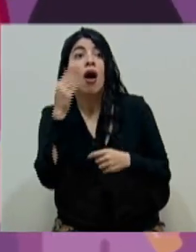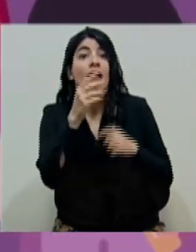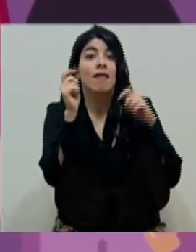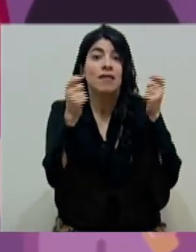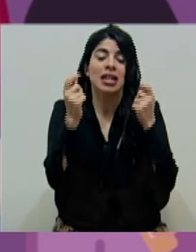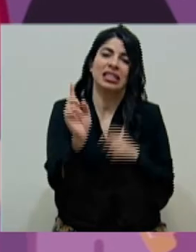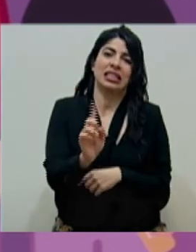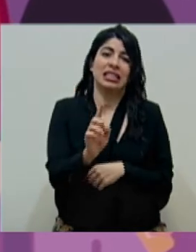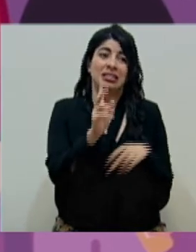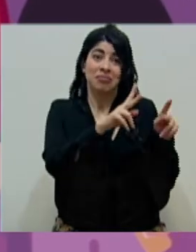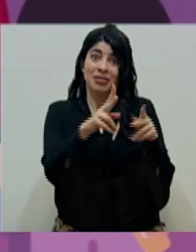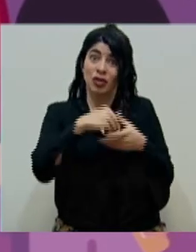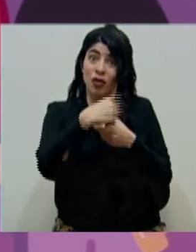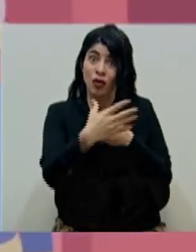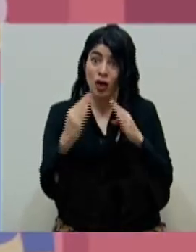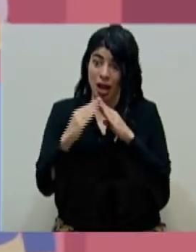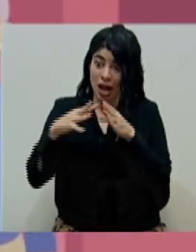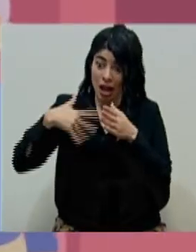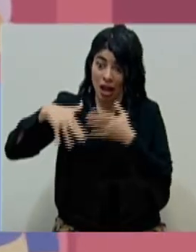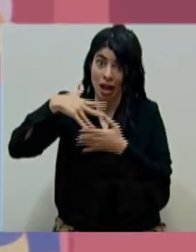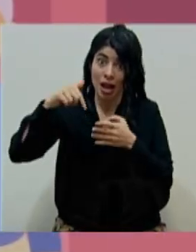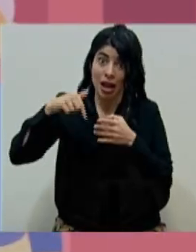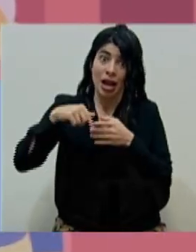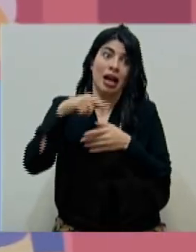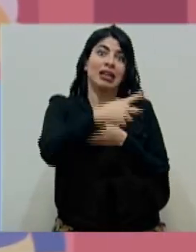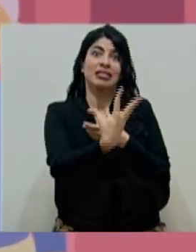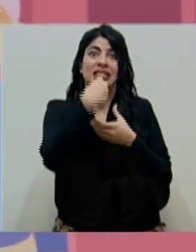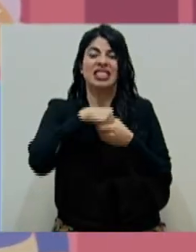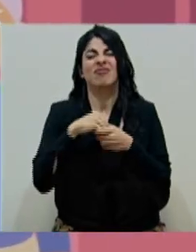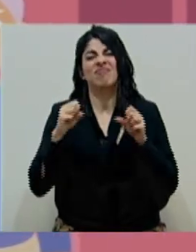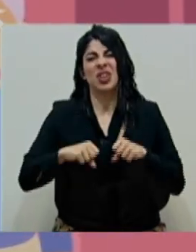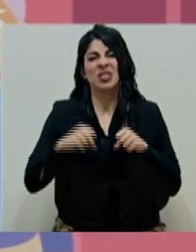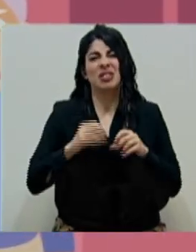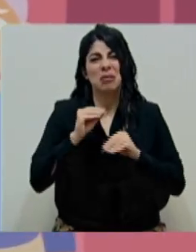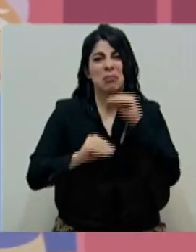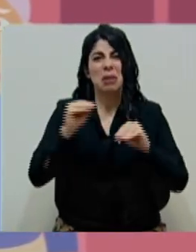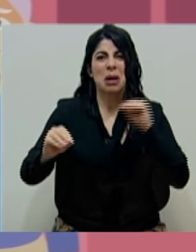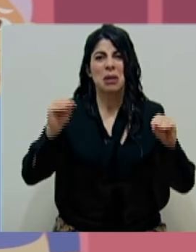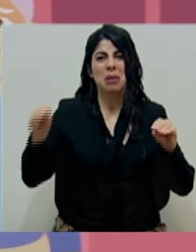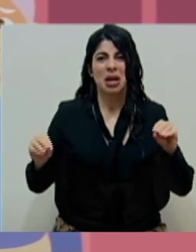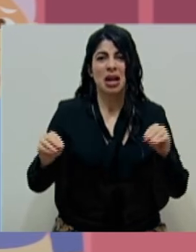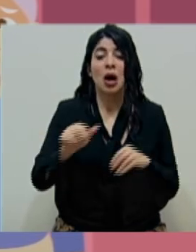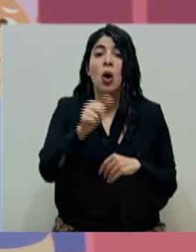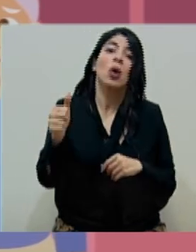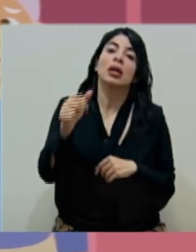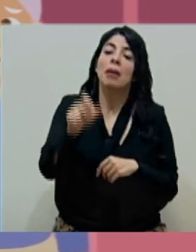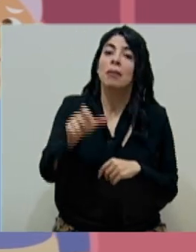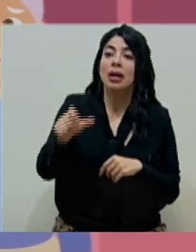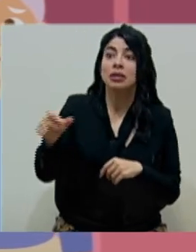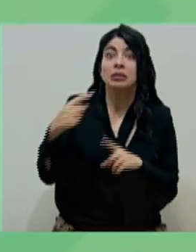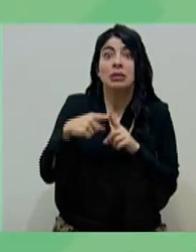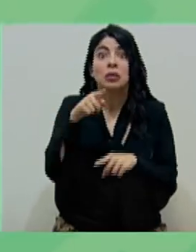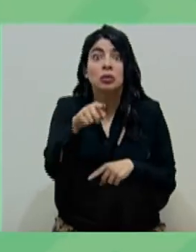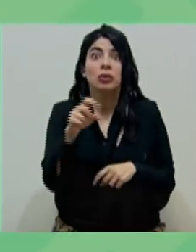reuniones entre personas fuera de tu burbuja social. Estas crean potenciales situaciones de contagio y ponen a otras personas a vos